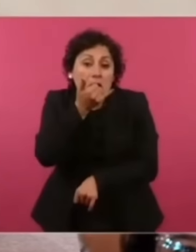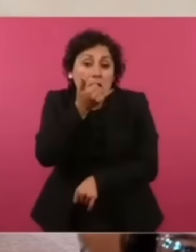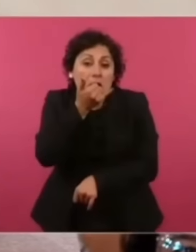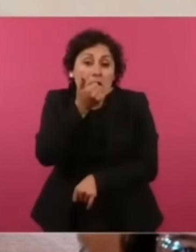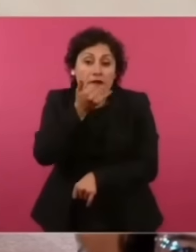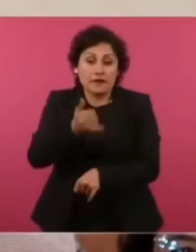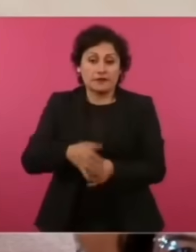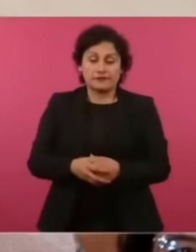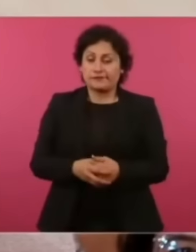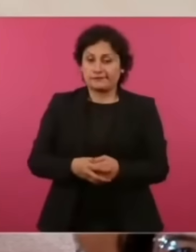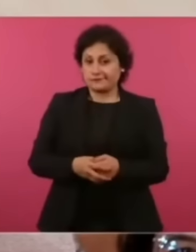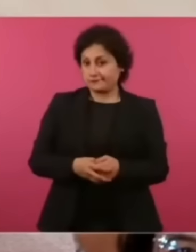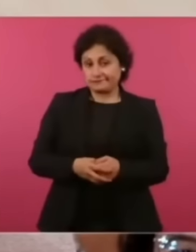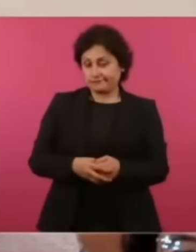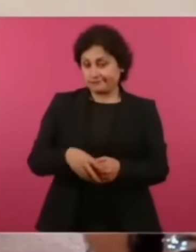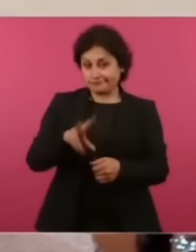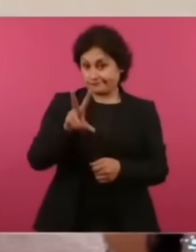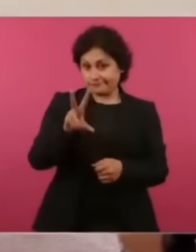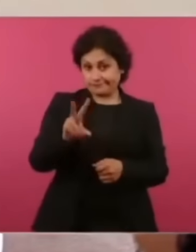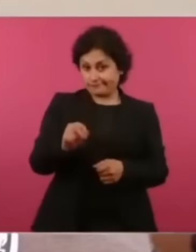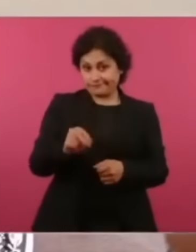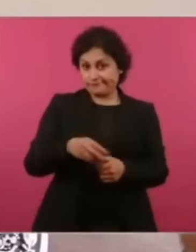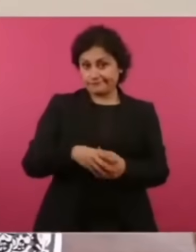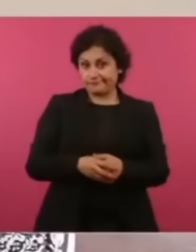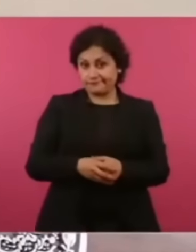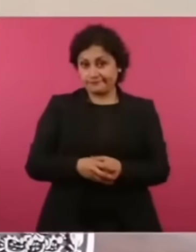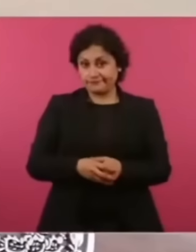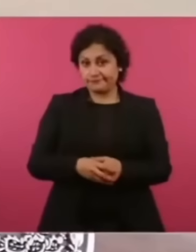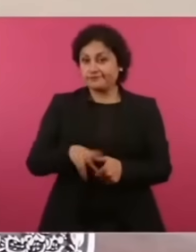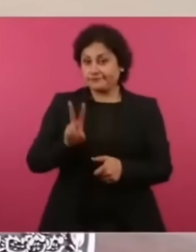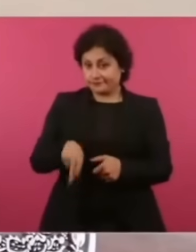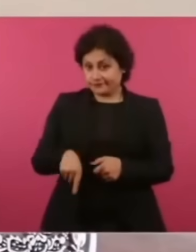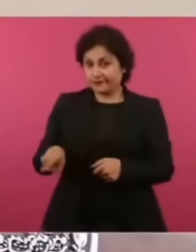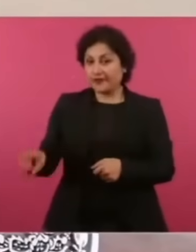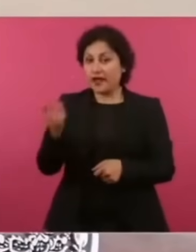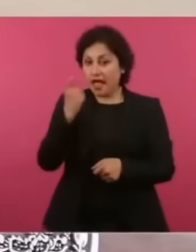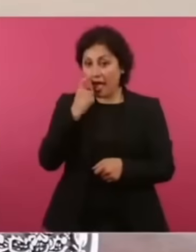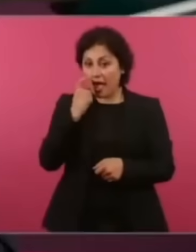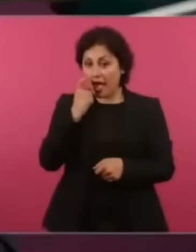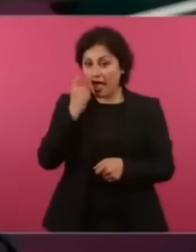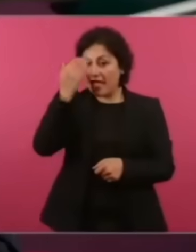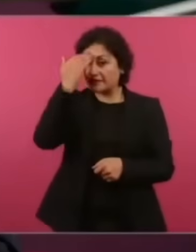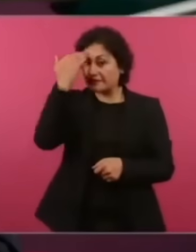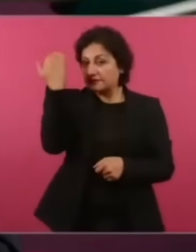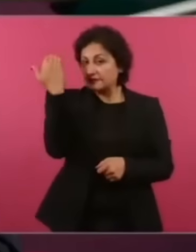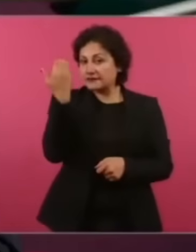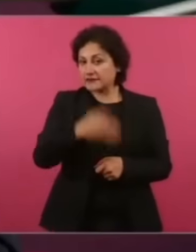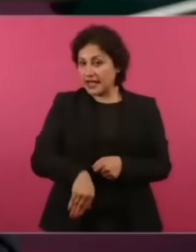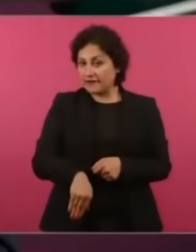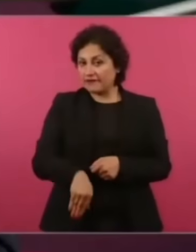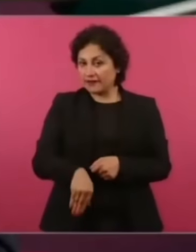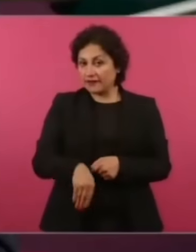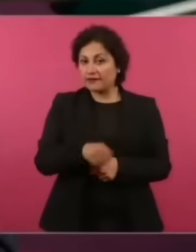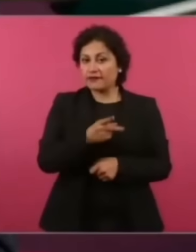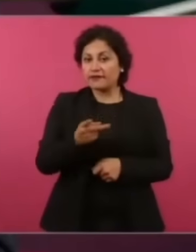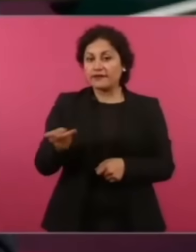equivocación. No, es un acto deliberado de corrupción.